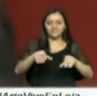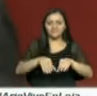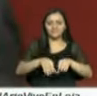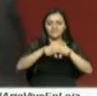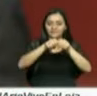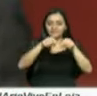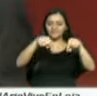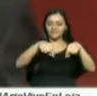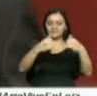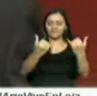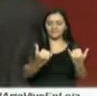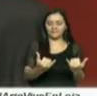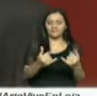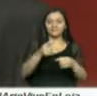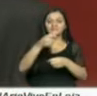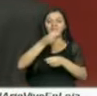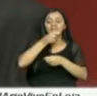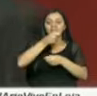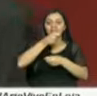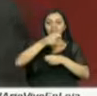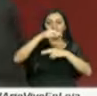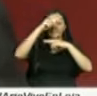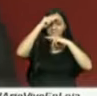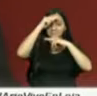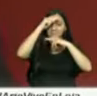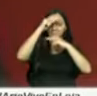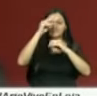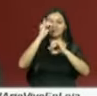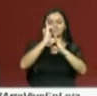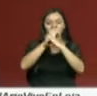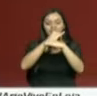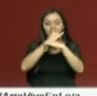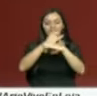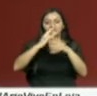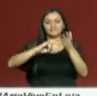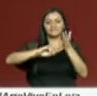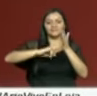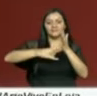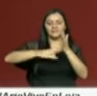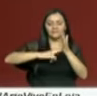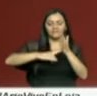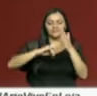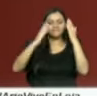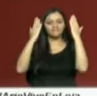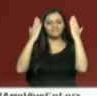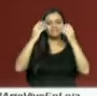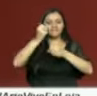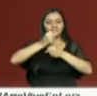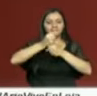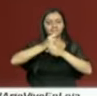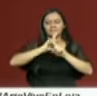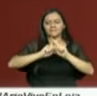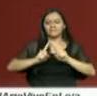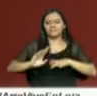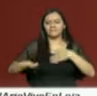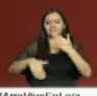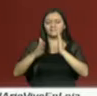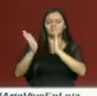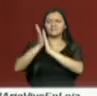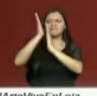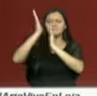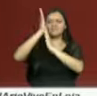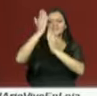Periodistas, ingenieros, arquitectos, obreros y todos los trabajadores que hicieron posible